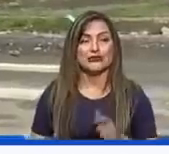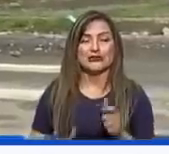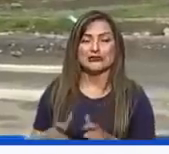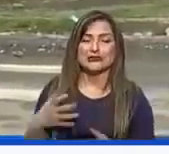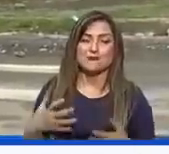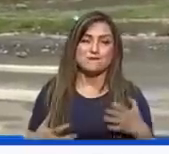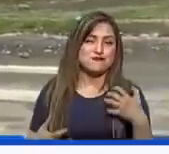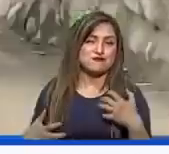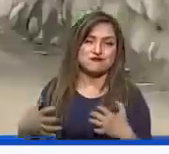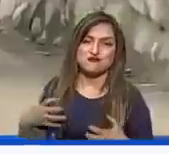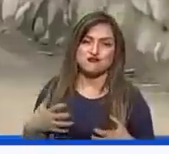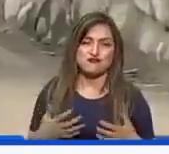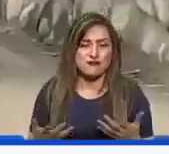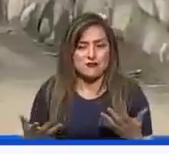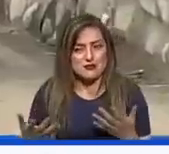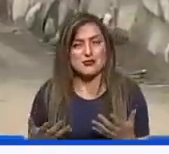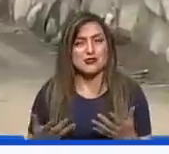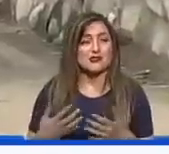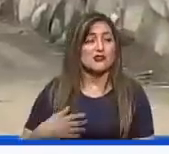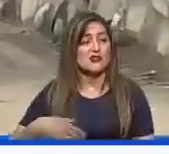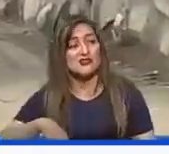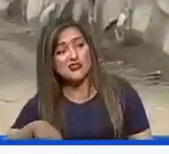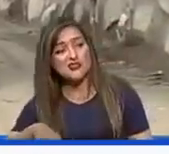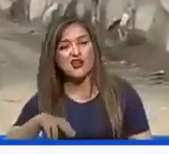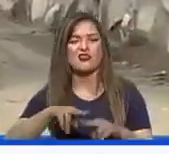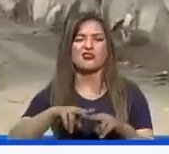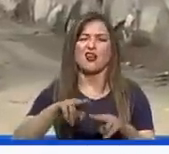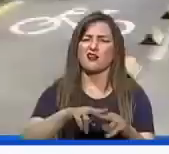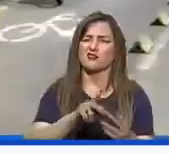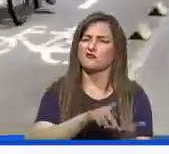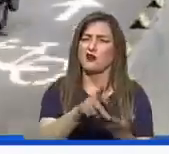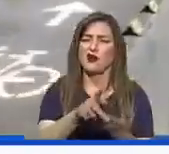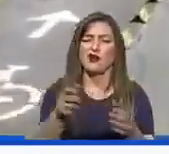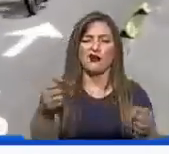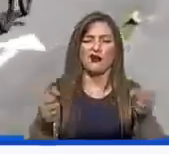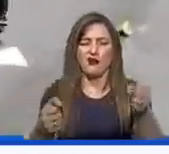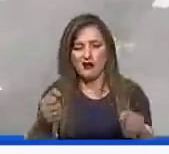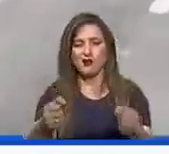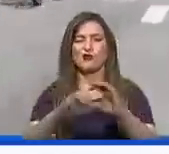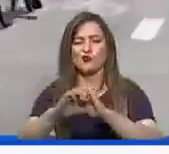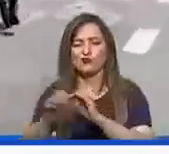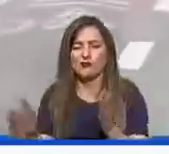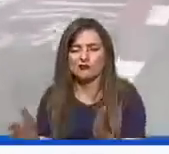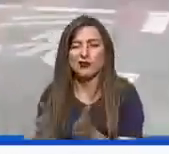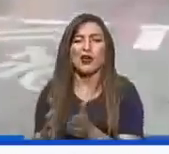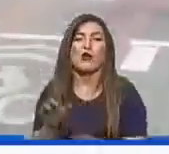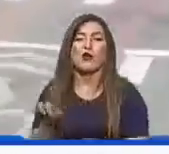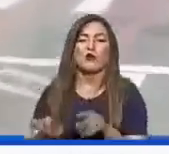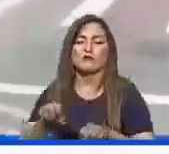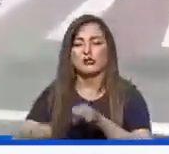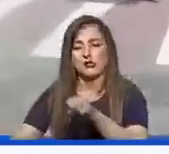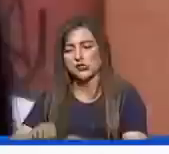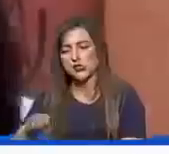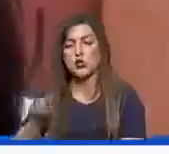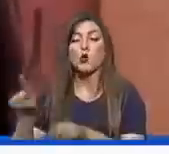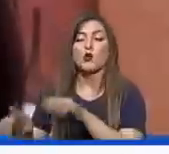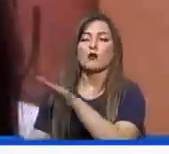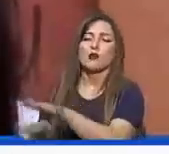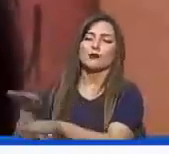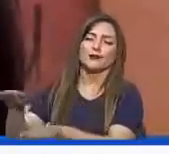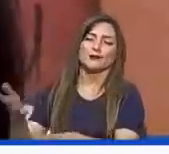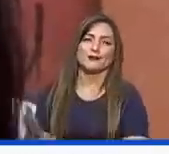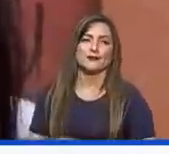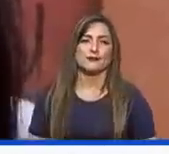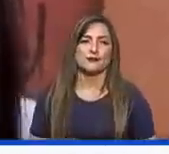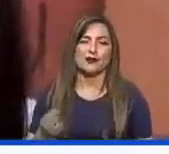fue evidente muchos se trasladaron en taxis camiones furgonetas otros a pie o en bicicleta nos afecta a todos en cuanto